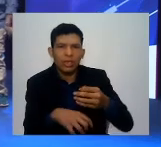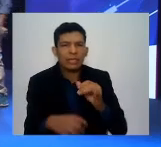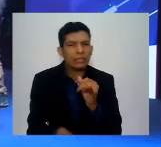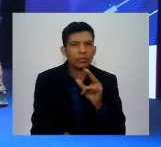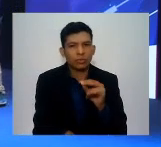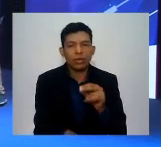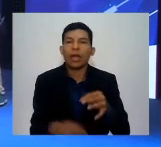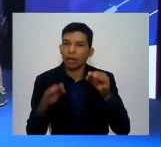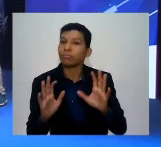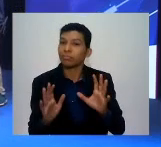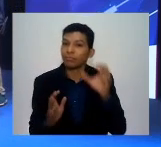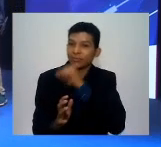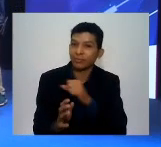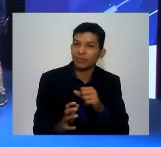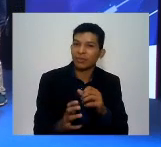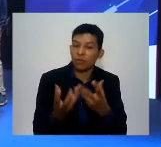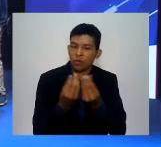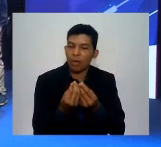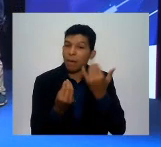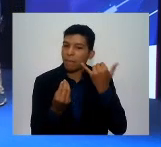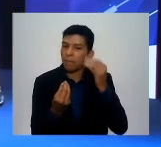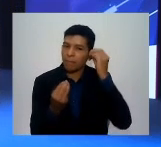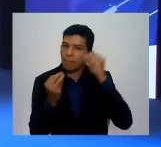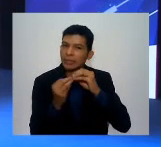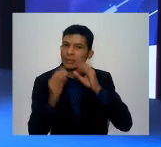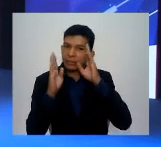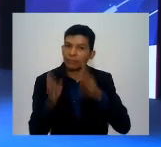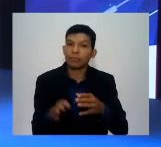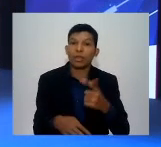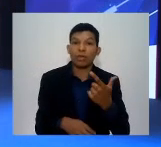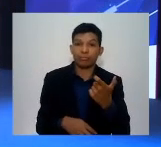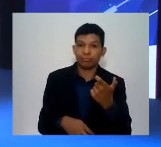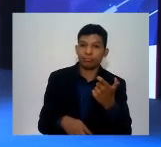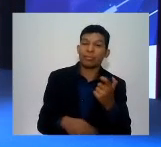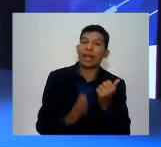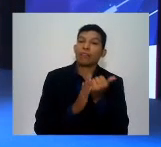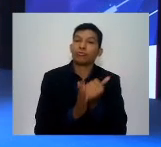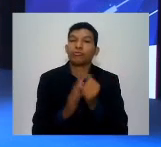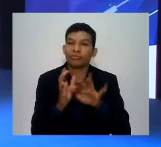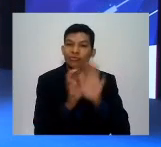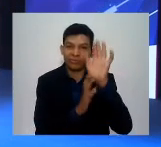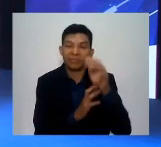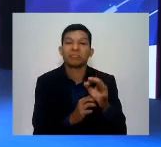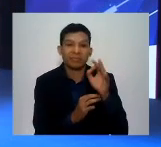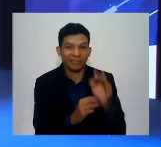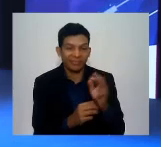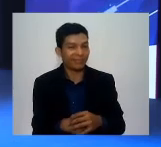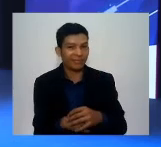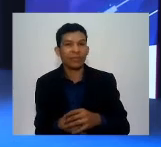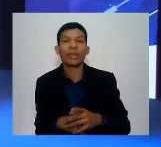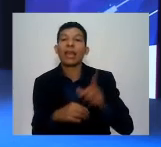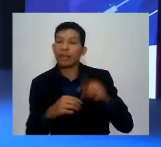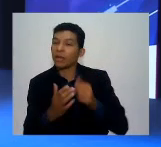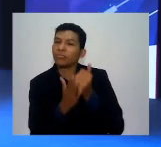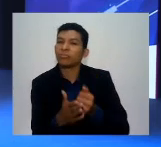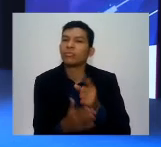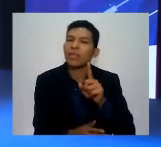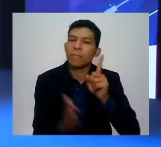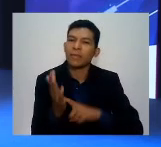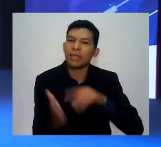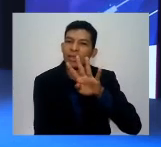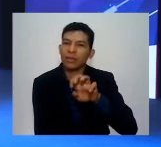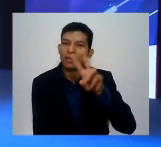pulso se utiliza, por ejemplo, en este tipo de relojes. Muchos de ustedes tal vez hayan visto los relojitos que tienen por debajo